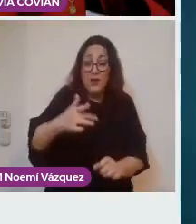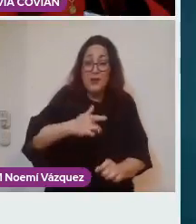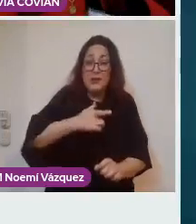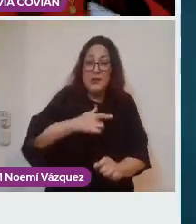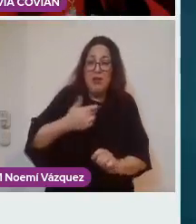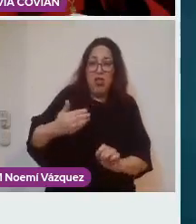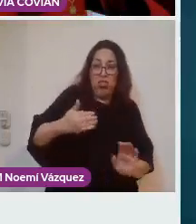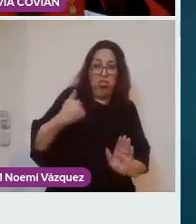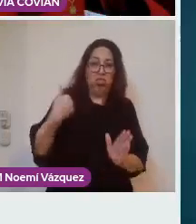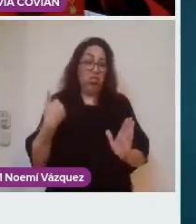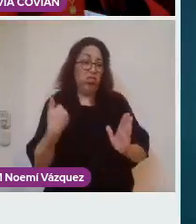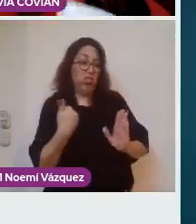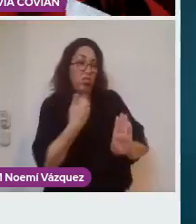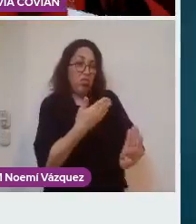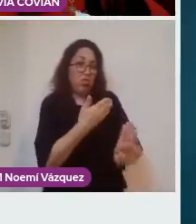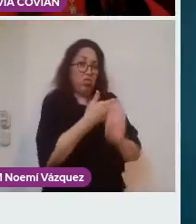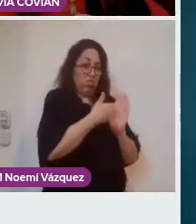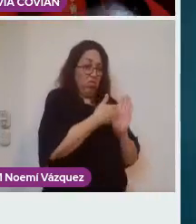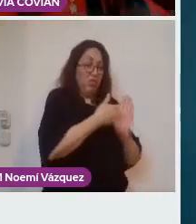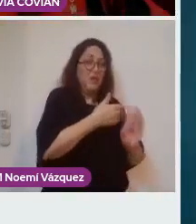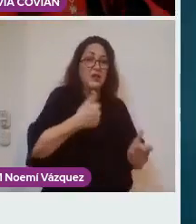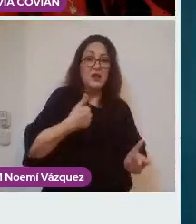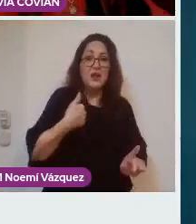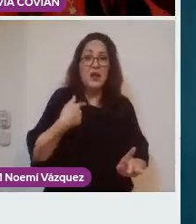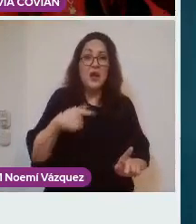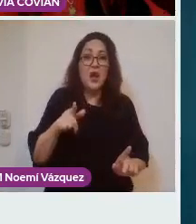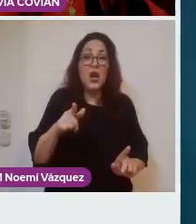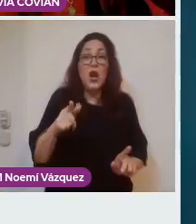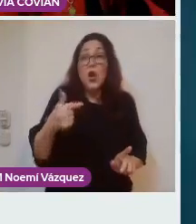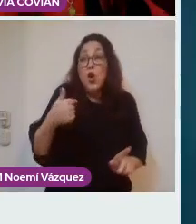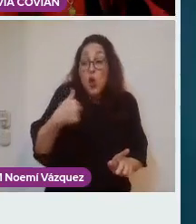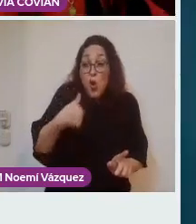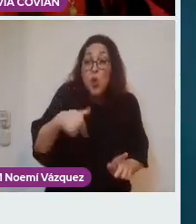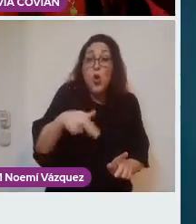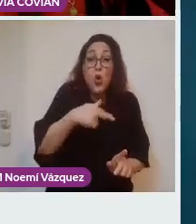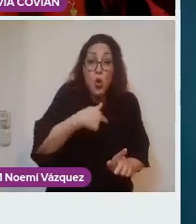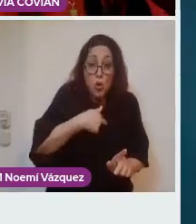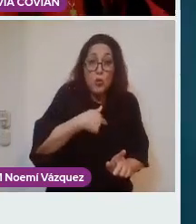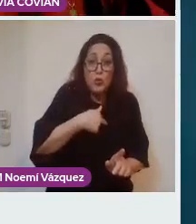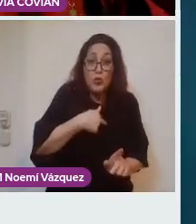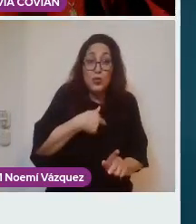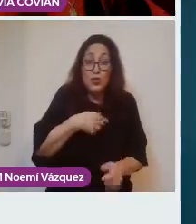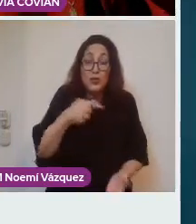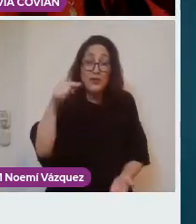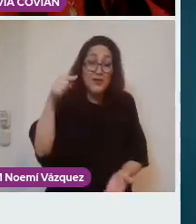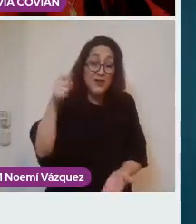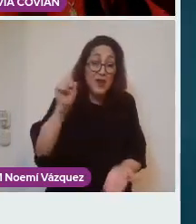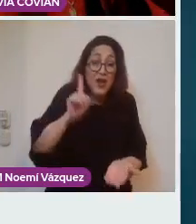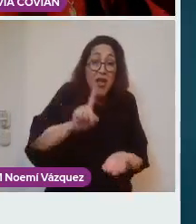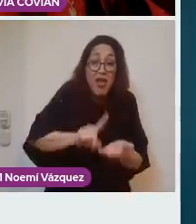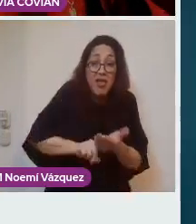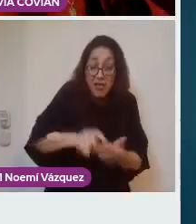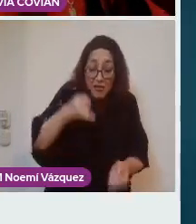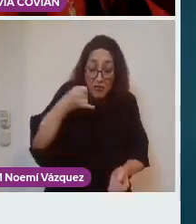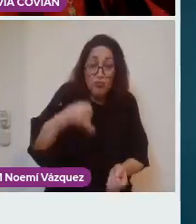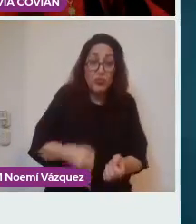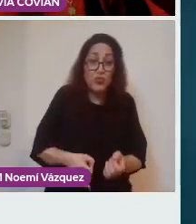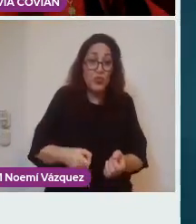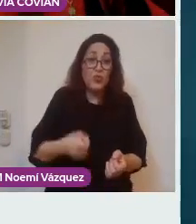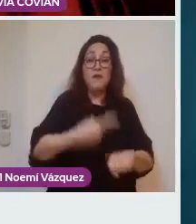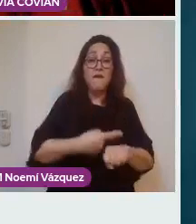situación familiar, y nosotros, por ese deseo justamente de pertenecer al grupo, porque